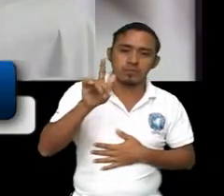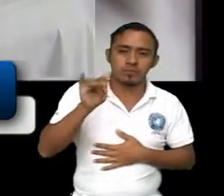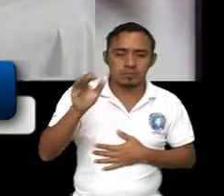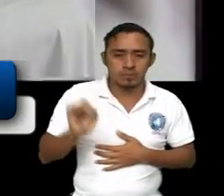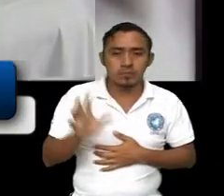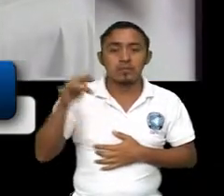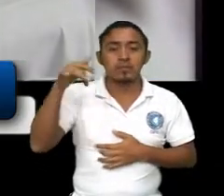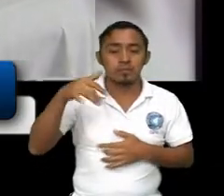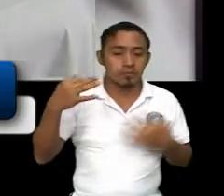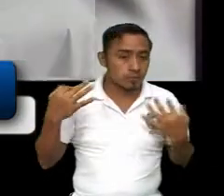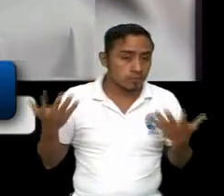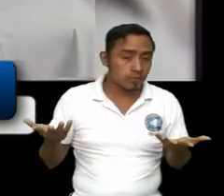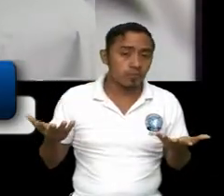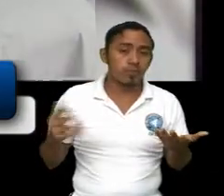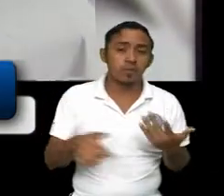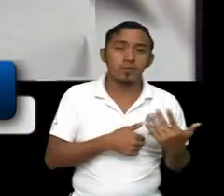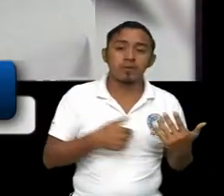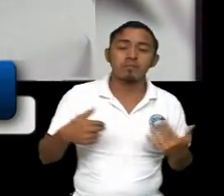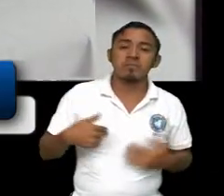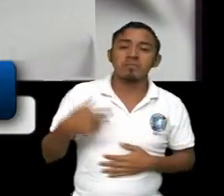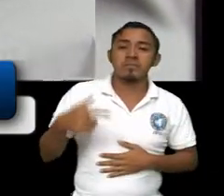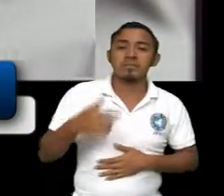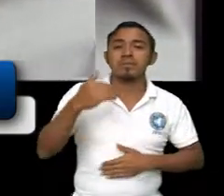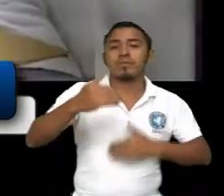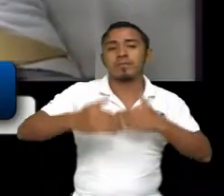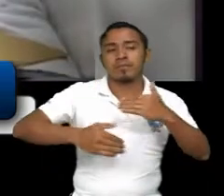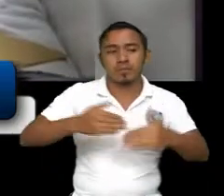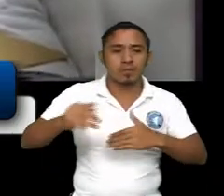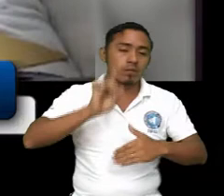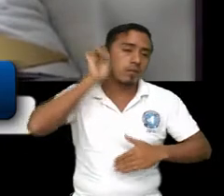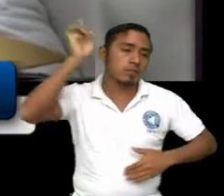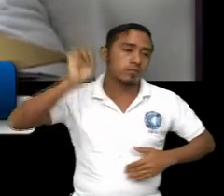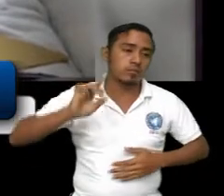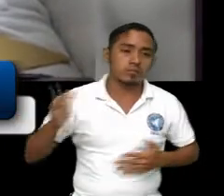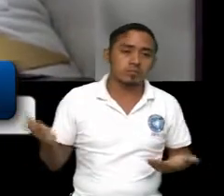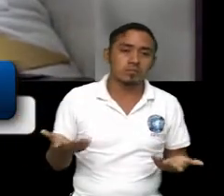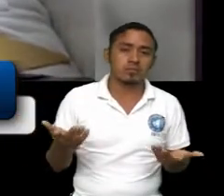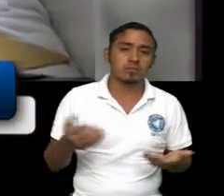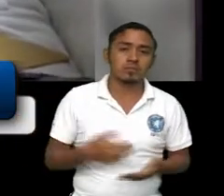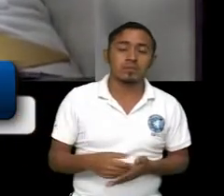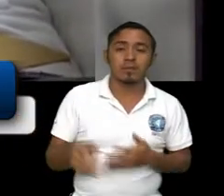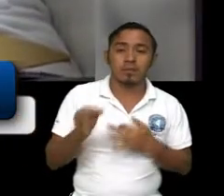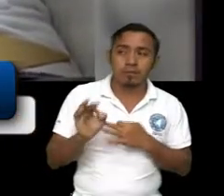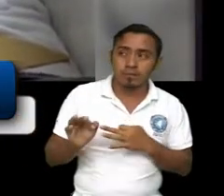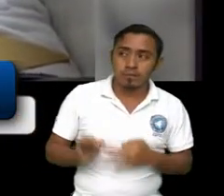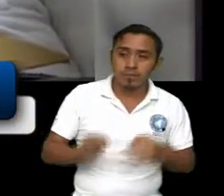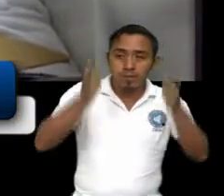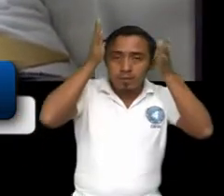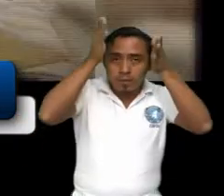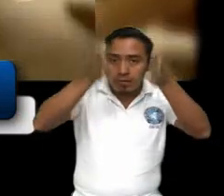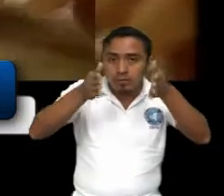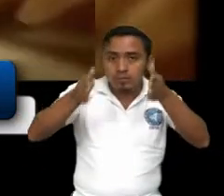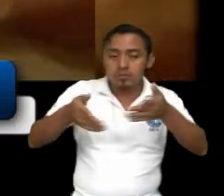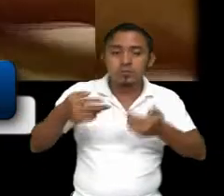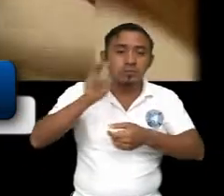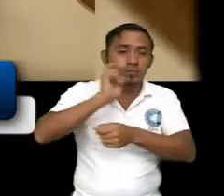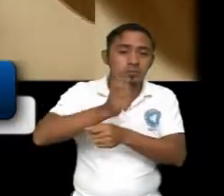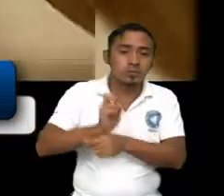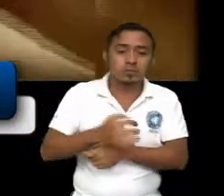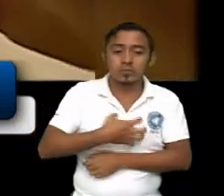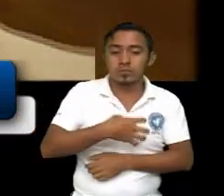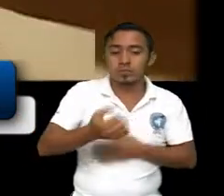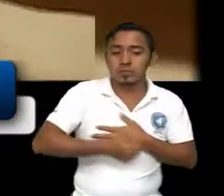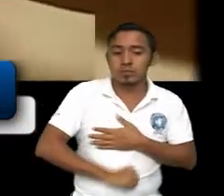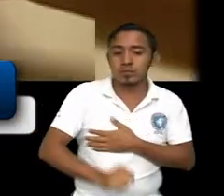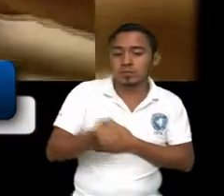alterados y estos aparecen y esto puede desarrollarse y hay que estar súper atento en vigilar a nuestros hijos